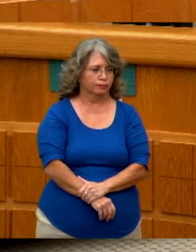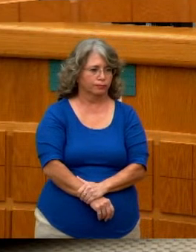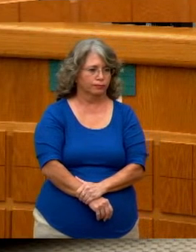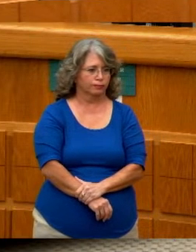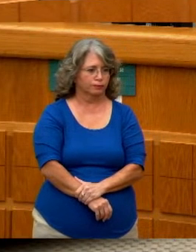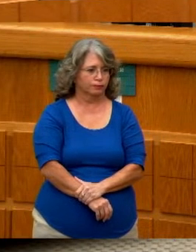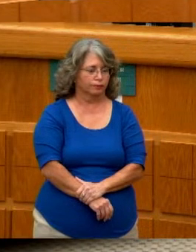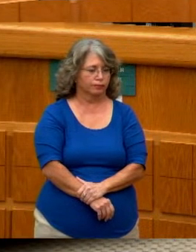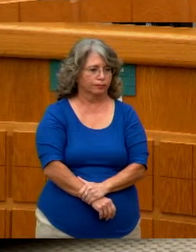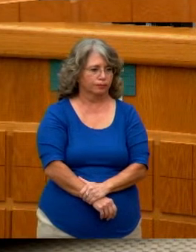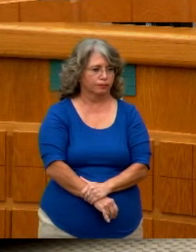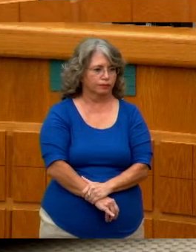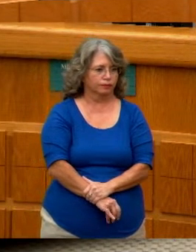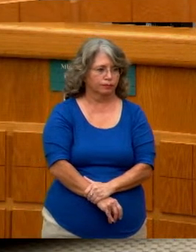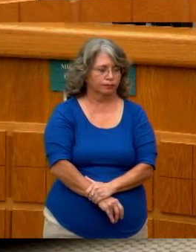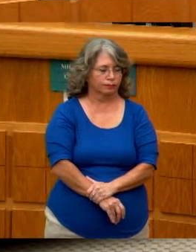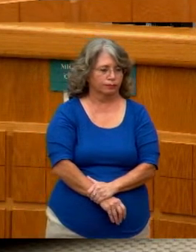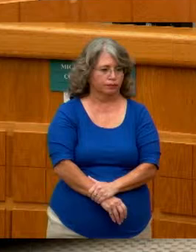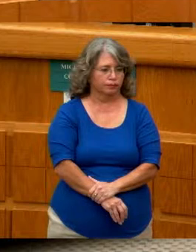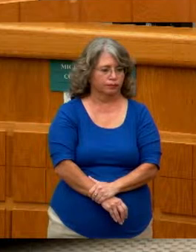al